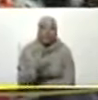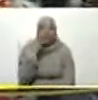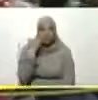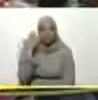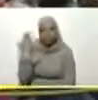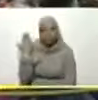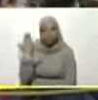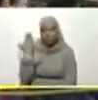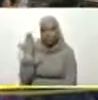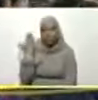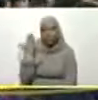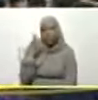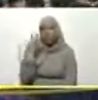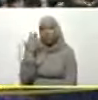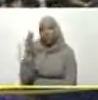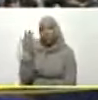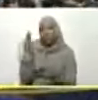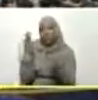¿Ah?